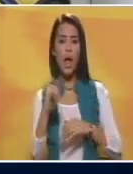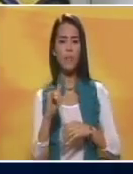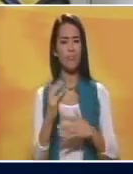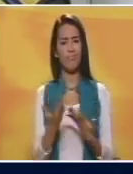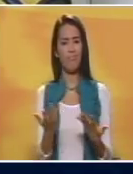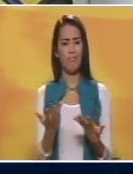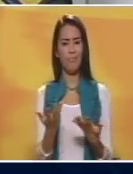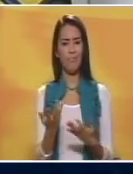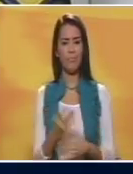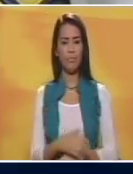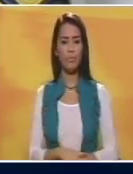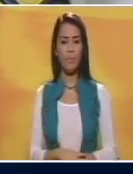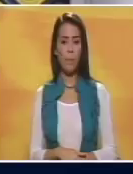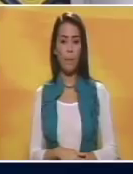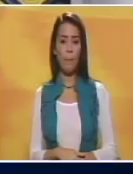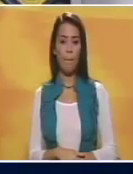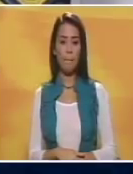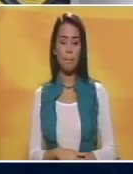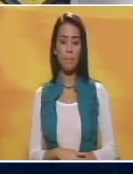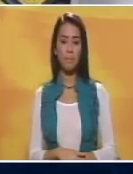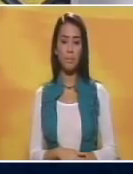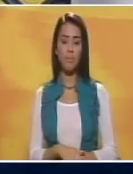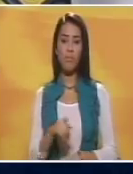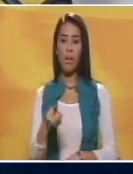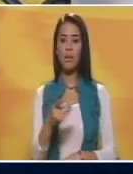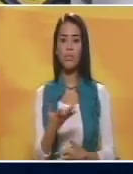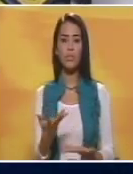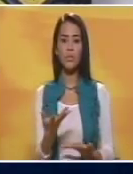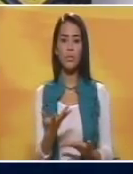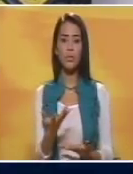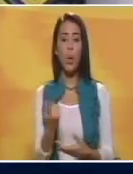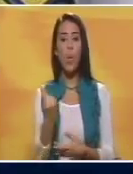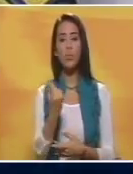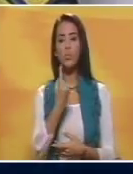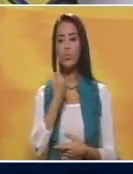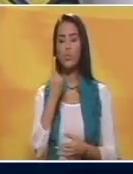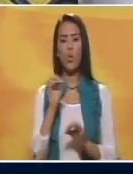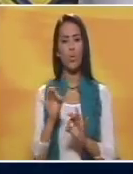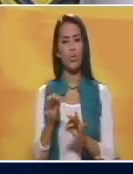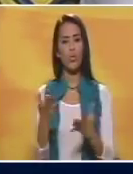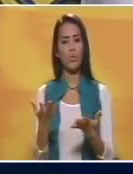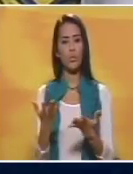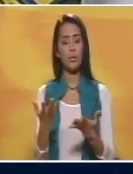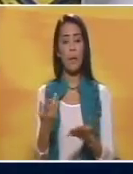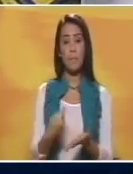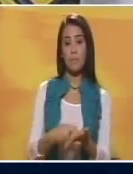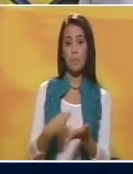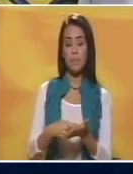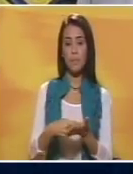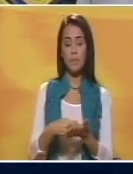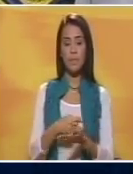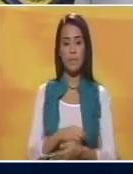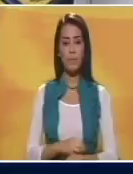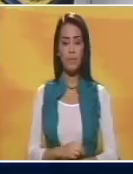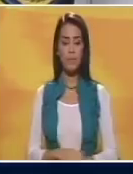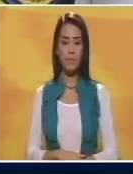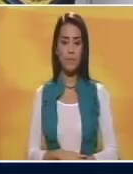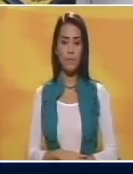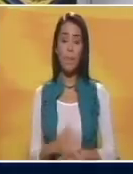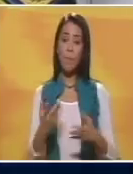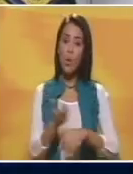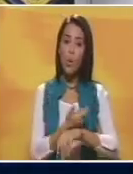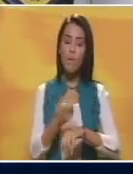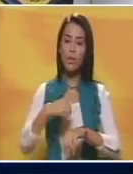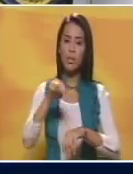cantidad ínfima? Simplemente un barco de granos, un solo barco de granos que te puede abastecer por pocos días el gobierno